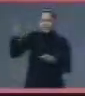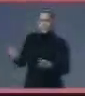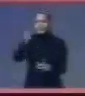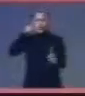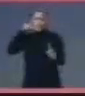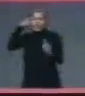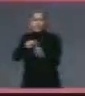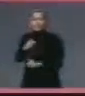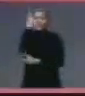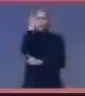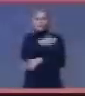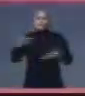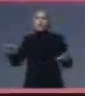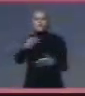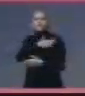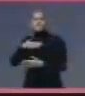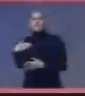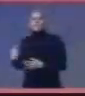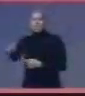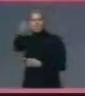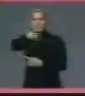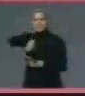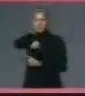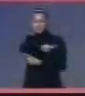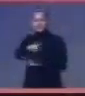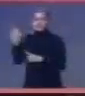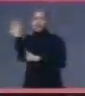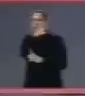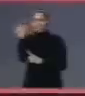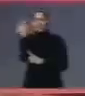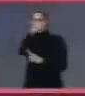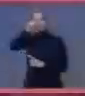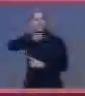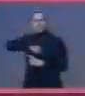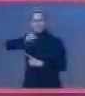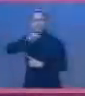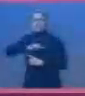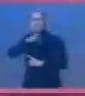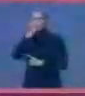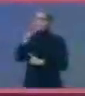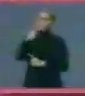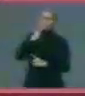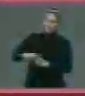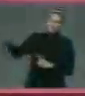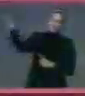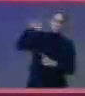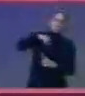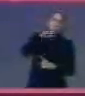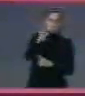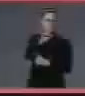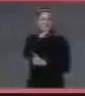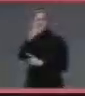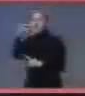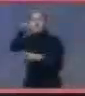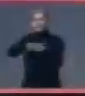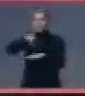intención El querer y Amar Todo este Carnaval por ellos Que sí Todo esto es